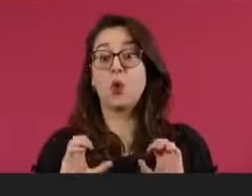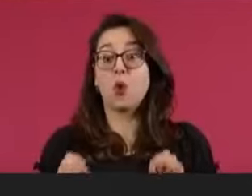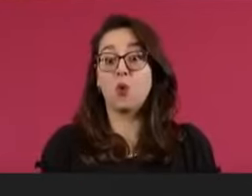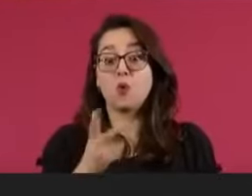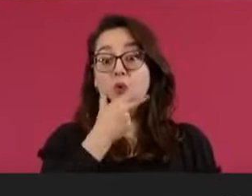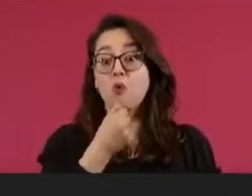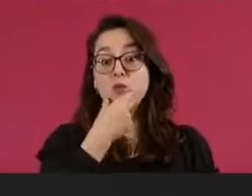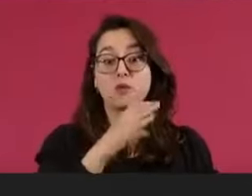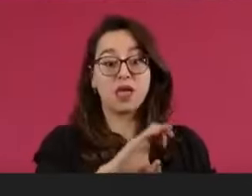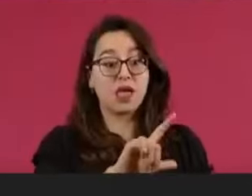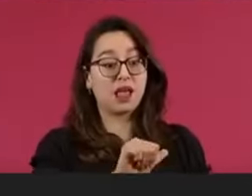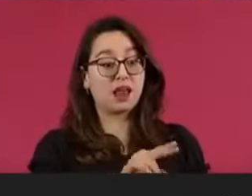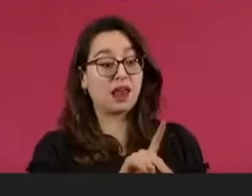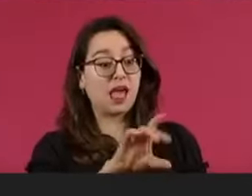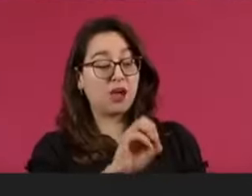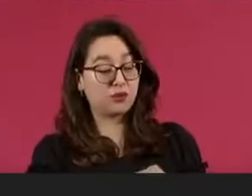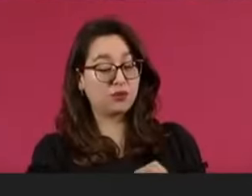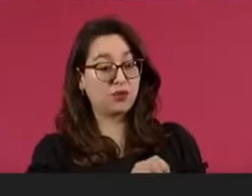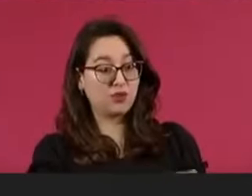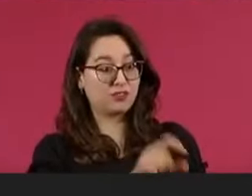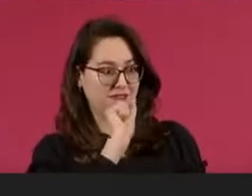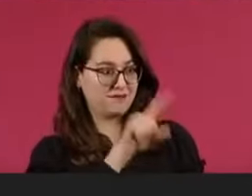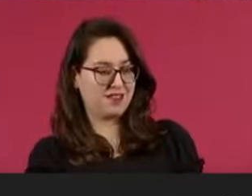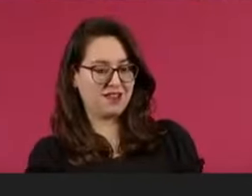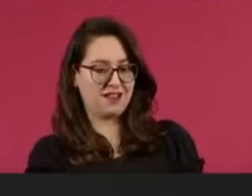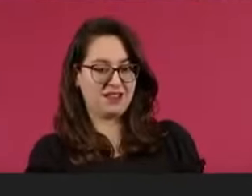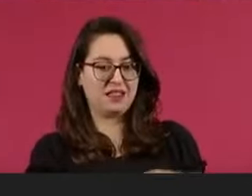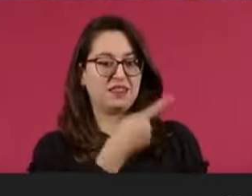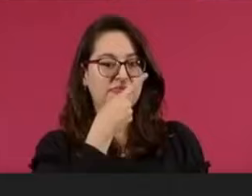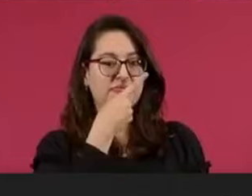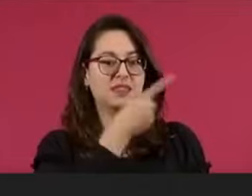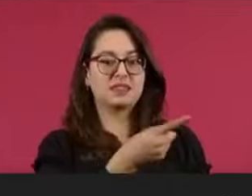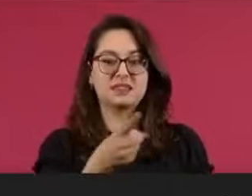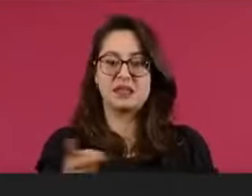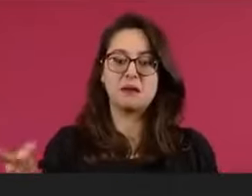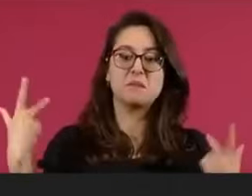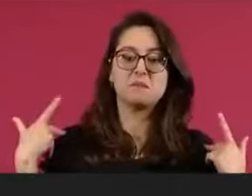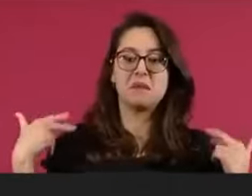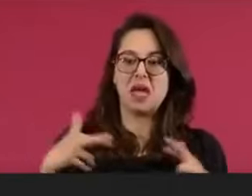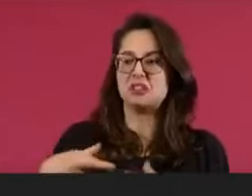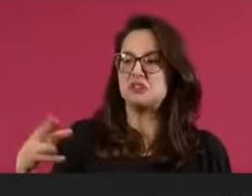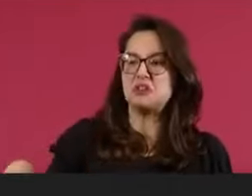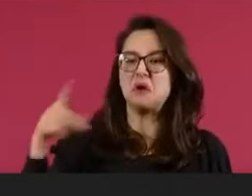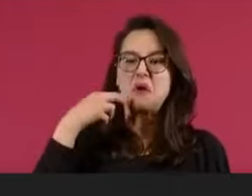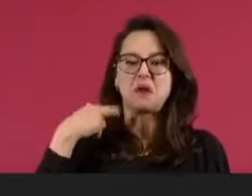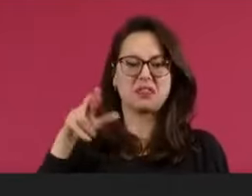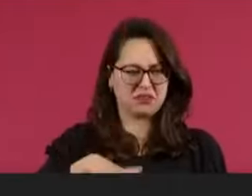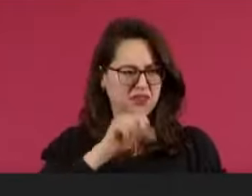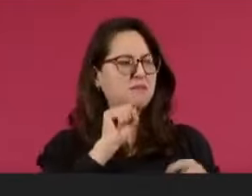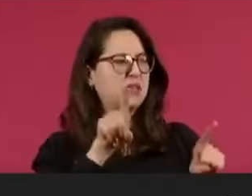Claudio está. ¿No tienes ahí el de Claudio? Que cuando dice que los maestros son unos delincuentes,